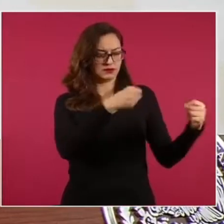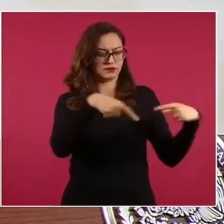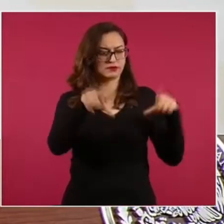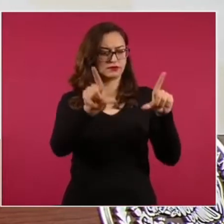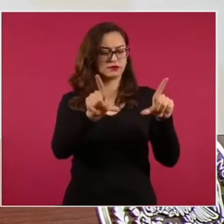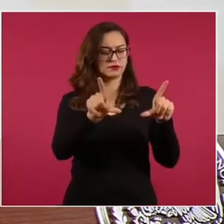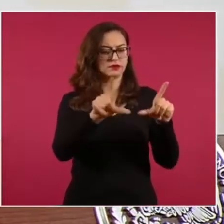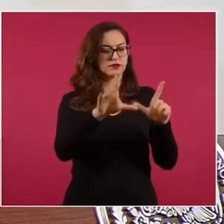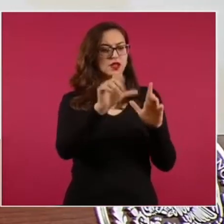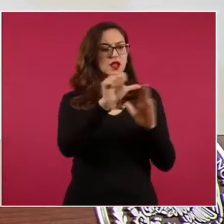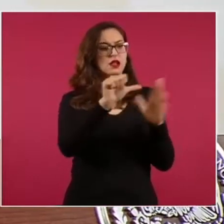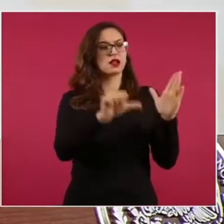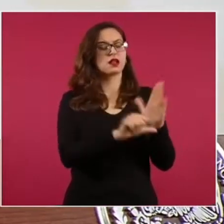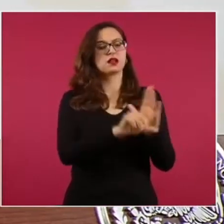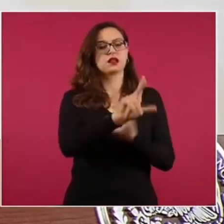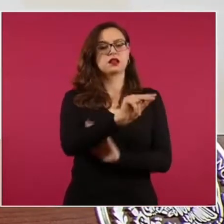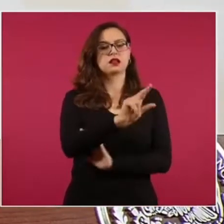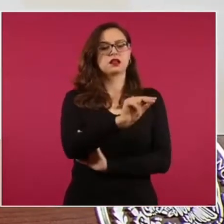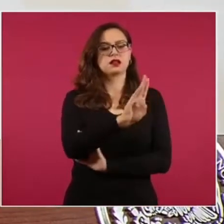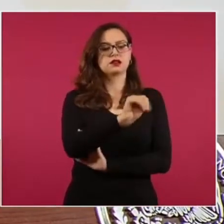El 89,